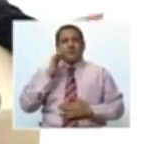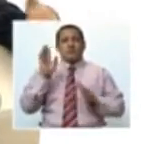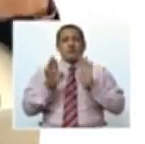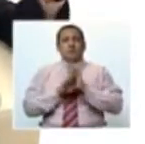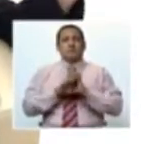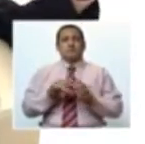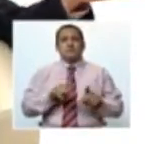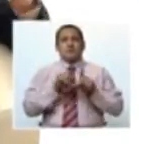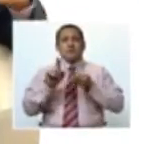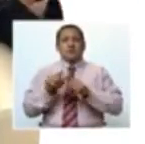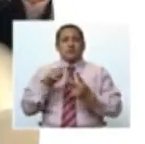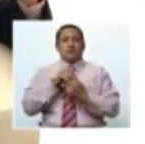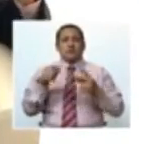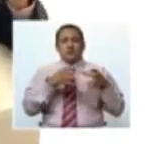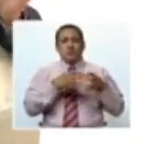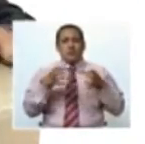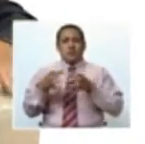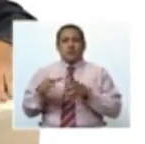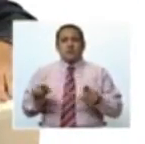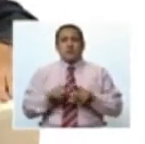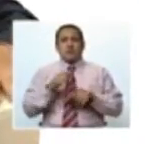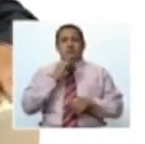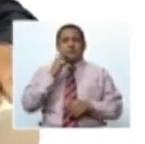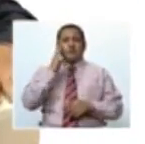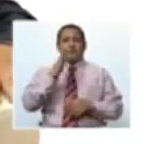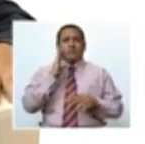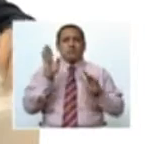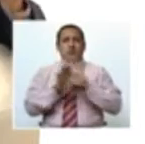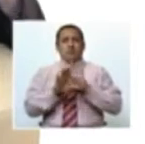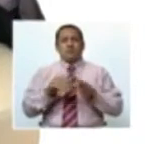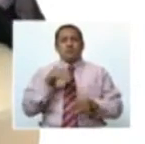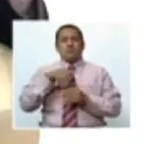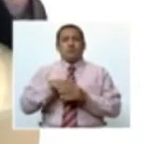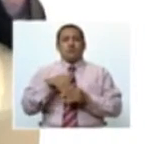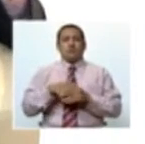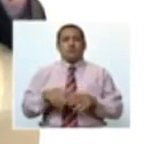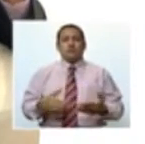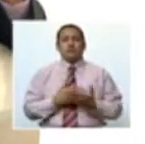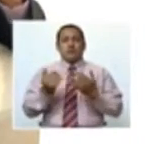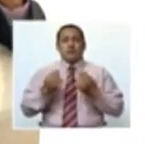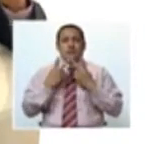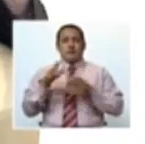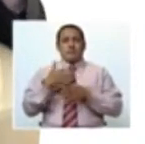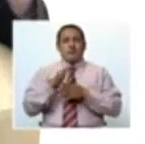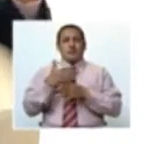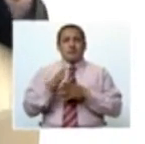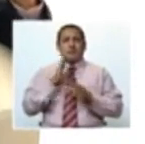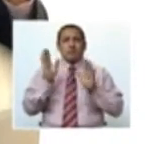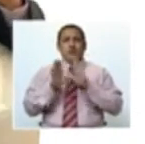no? Las dos valen lo mismo. Claro. Y se dispuso que aquel voto